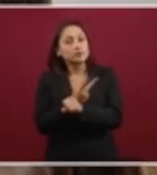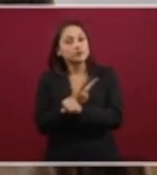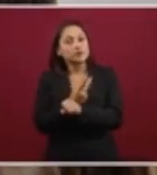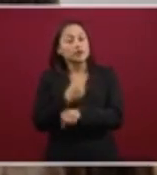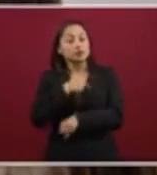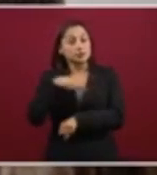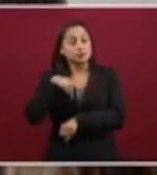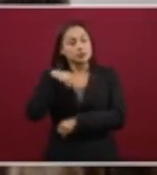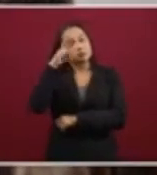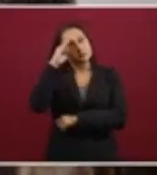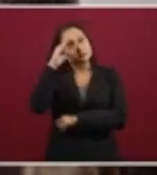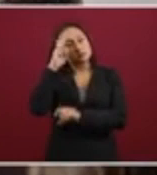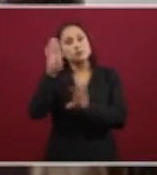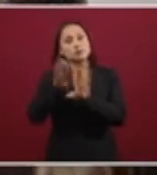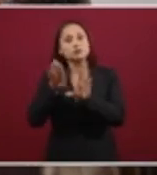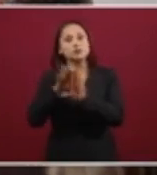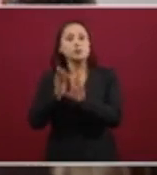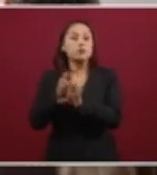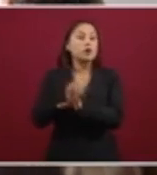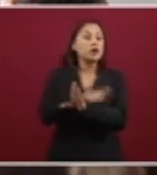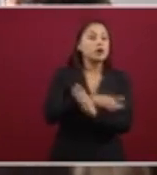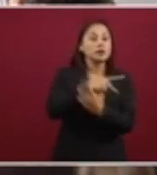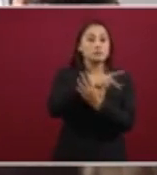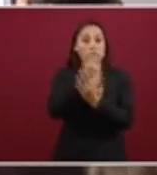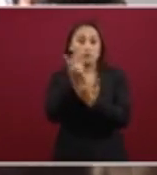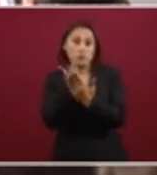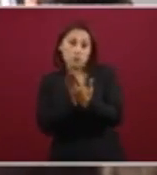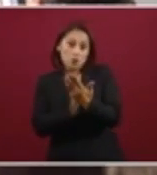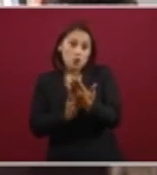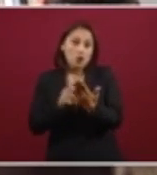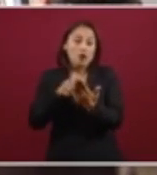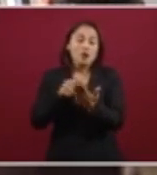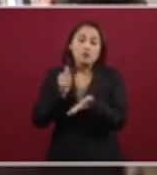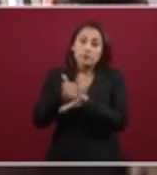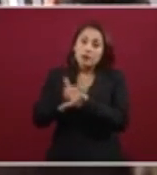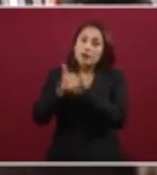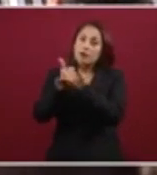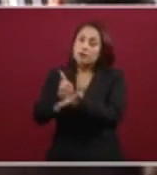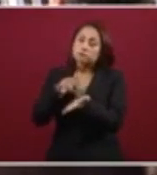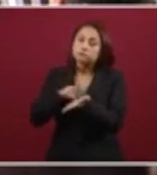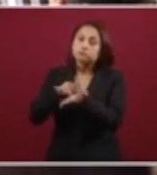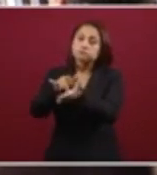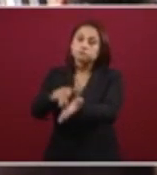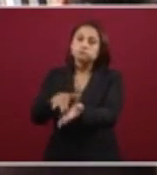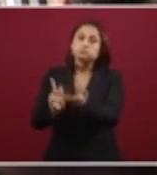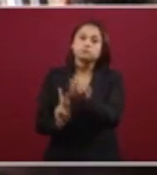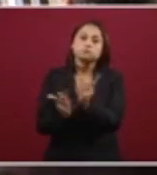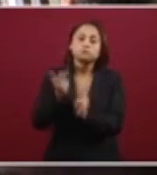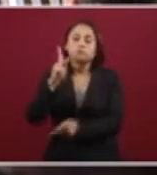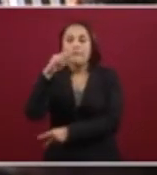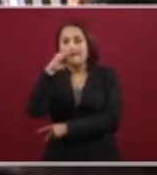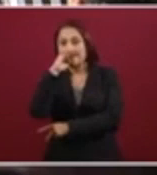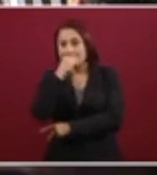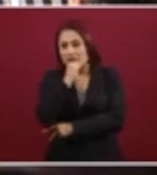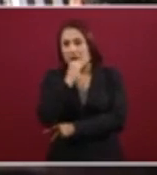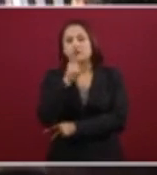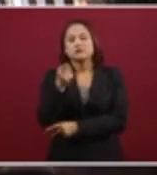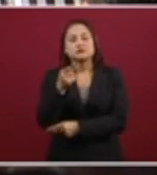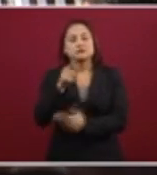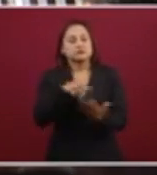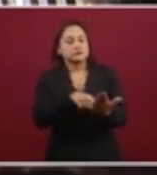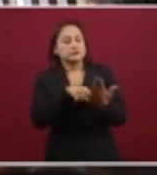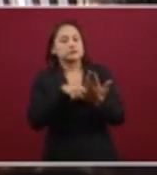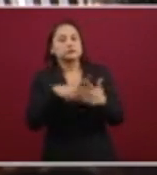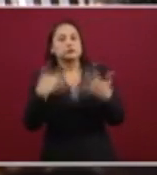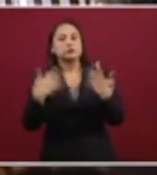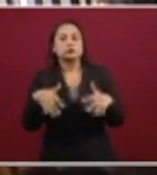se traducía en el incremento del rendimiento del maíz principalmente, la verdad es que el resultado es muy pobre. Propiamente en los